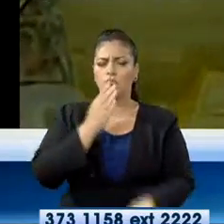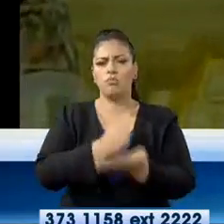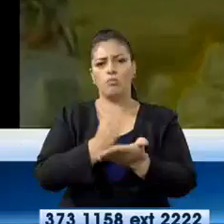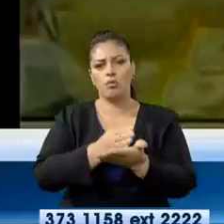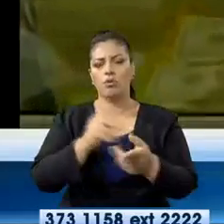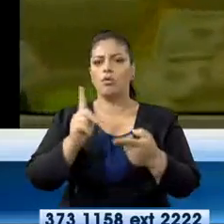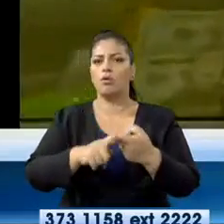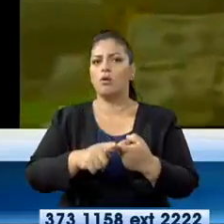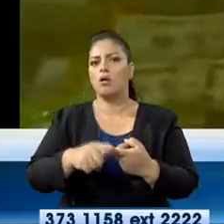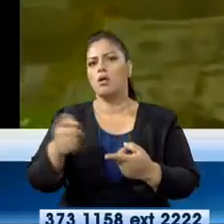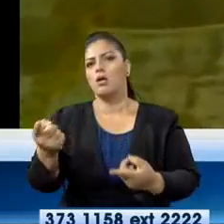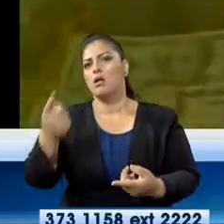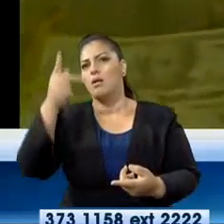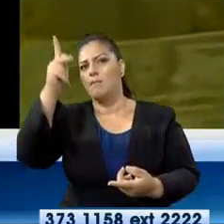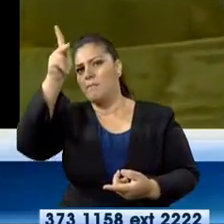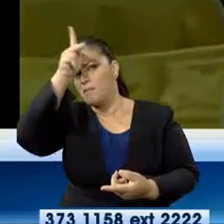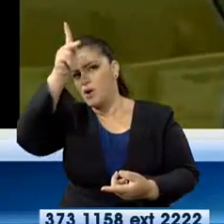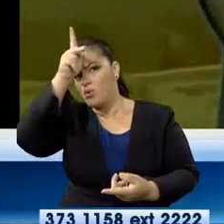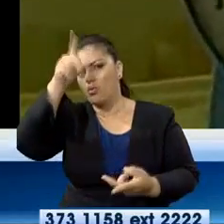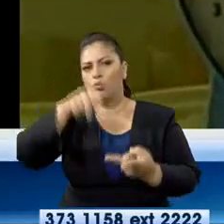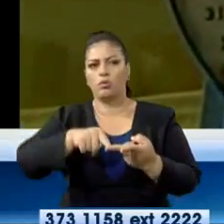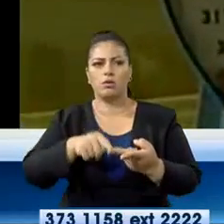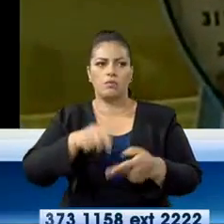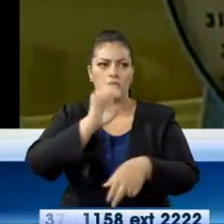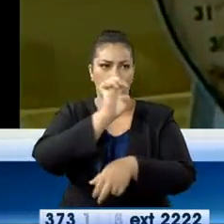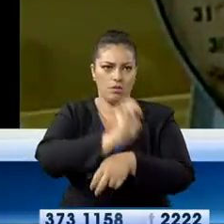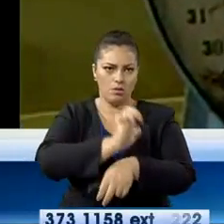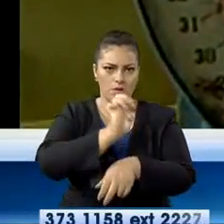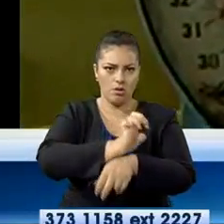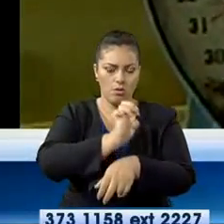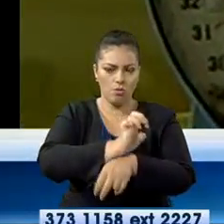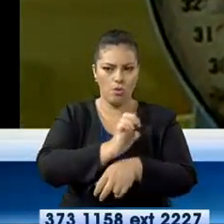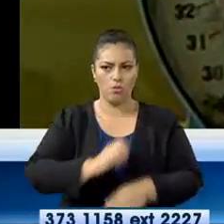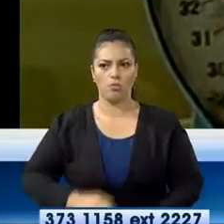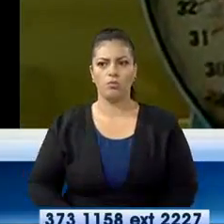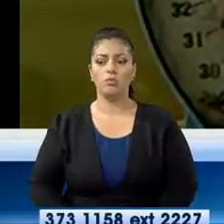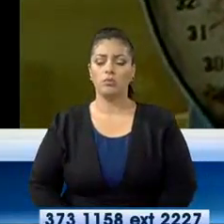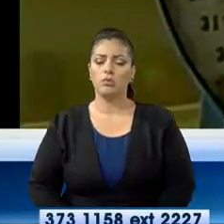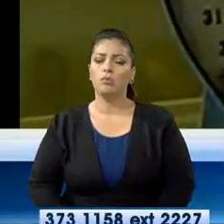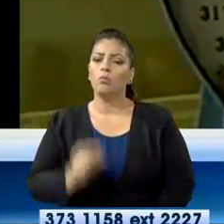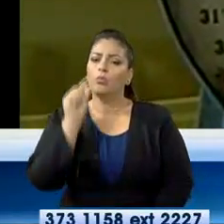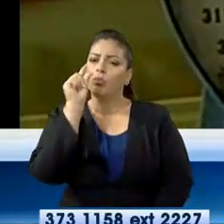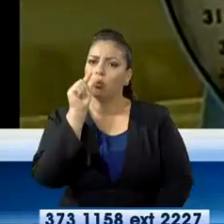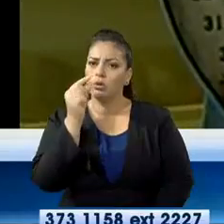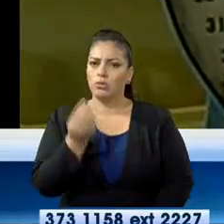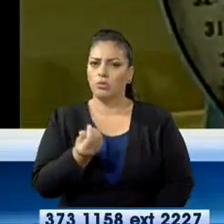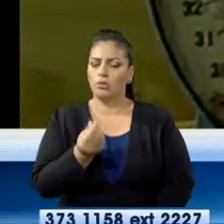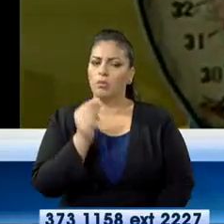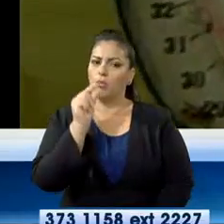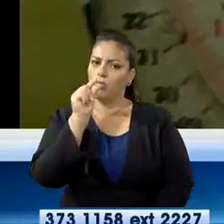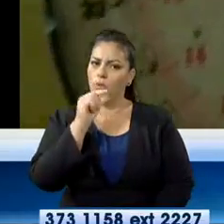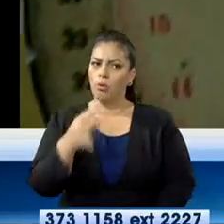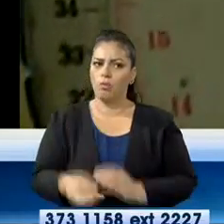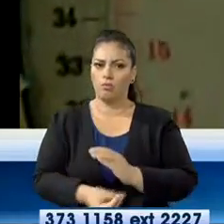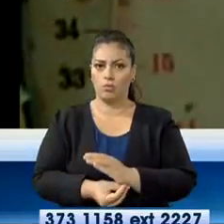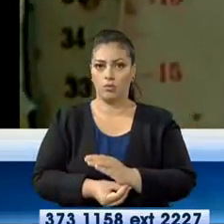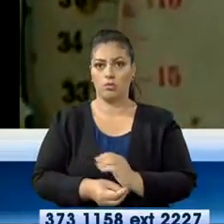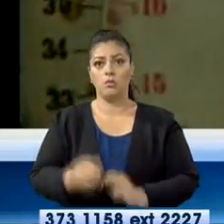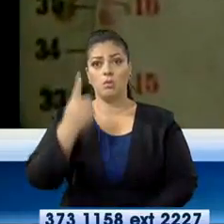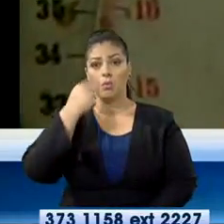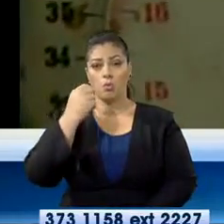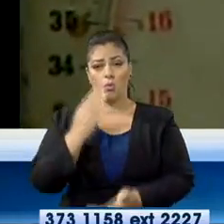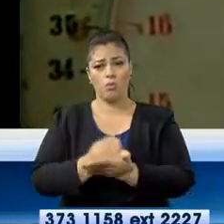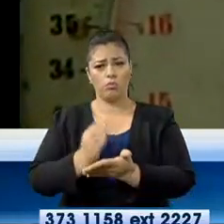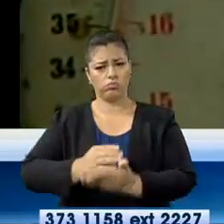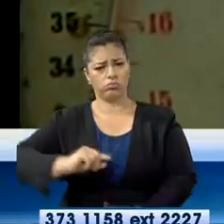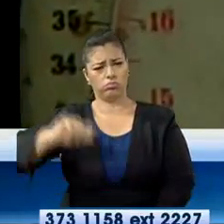nacional. Y ha existido un ligero incremento en cada uno de ellos por cuanto dicen que la cebolla colorada es más barata. Se le ha